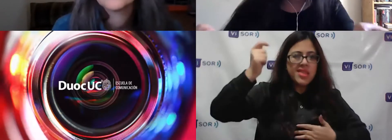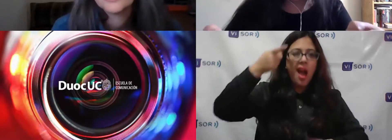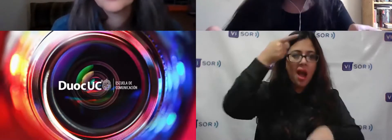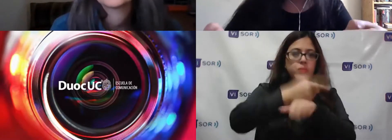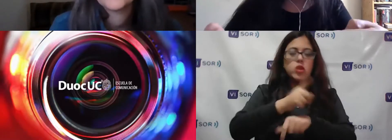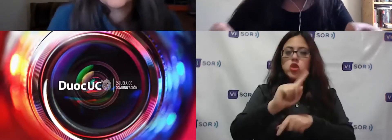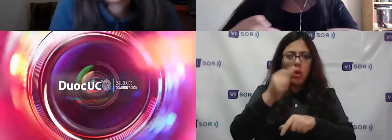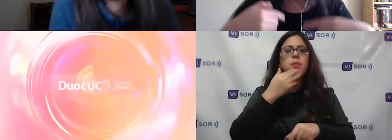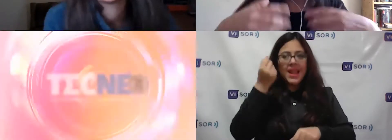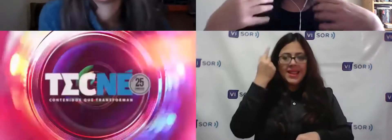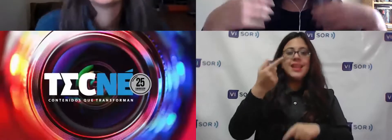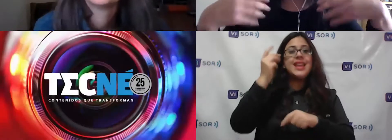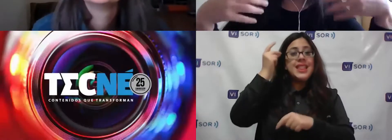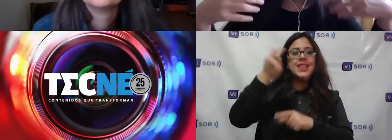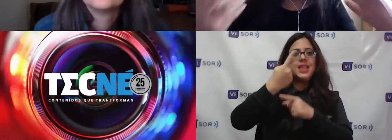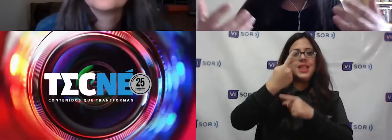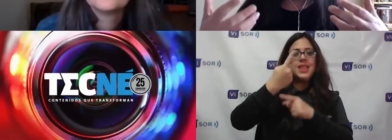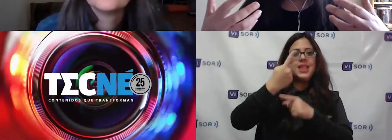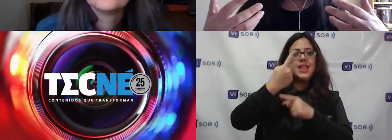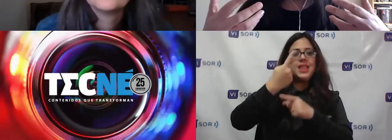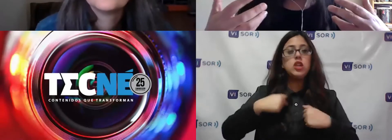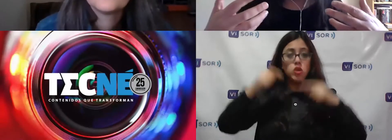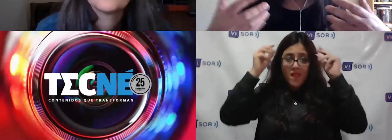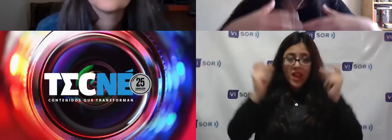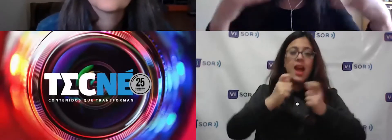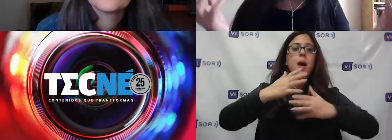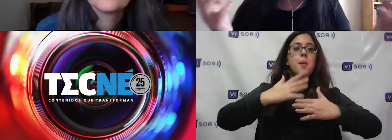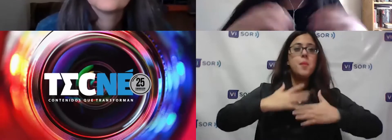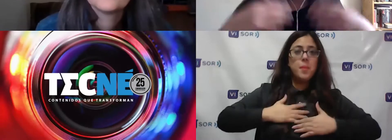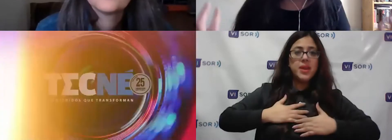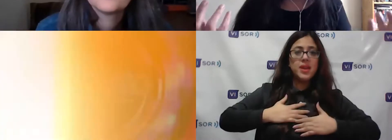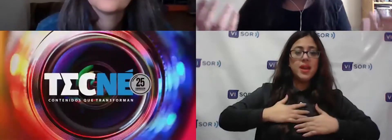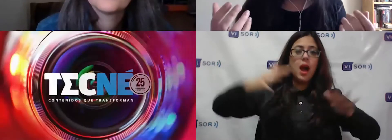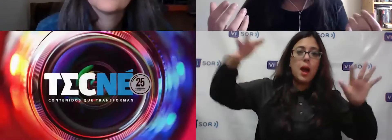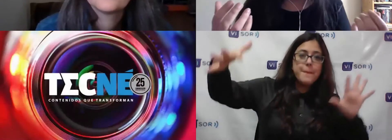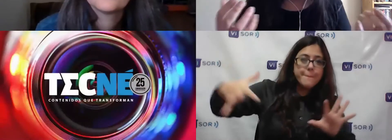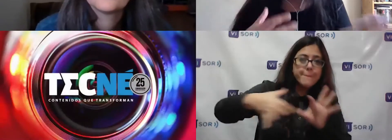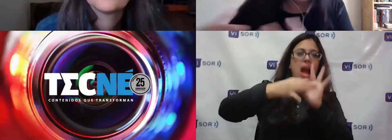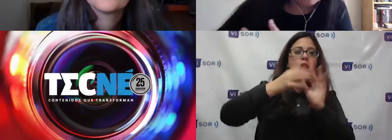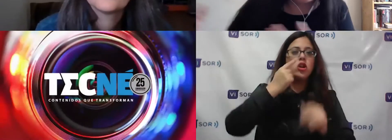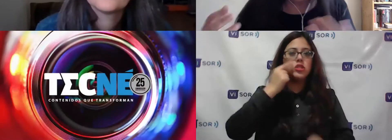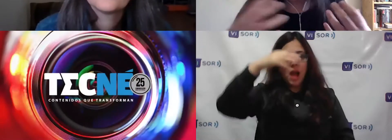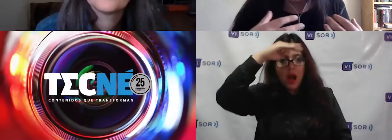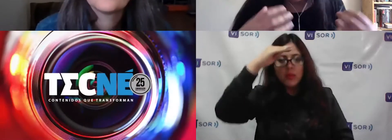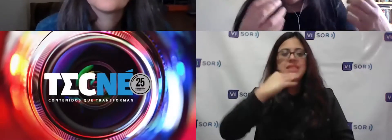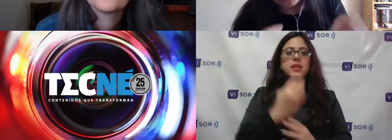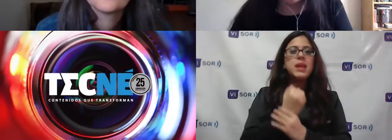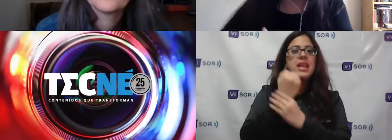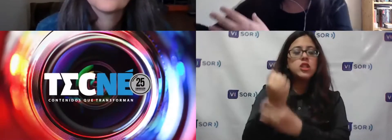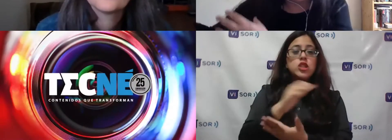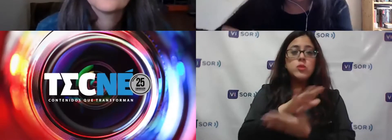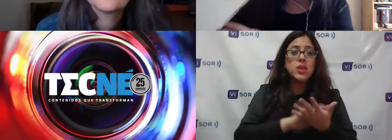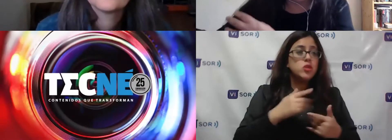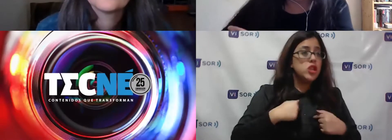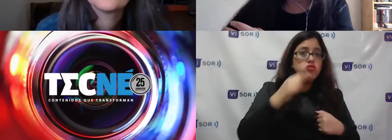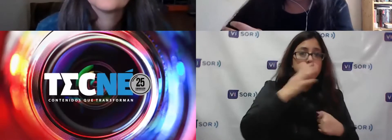otro y aplicar mis habilidades o mi conocimiento mi experiencia o ayudar si yo no la tengo ayudar a